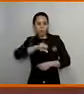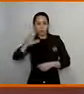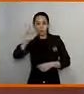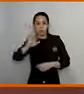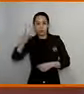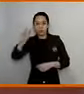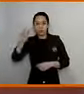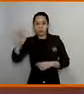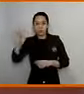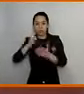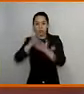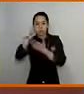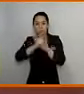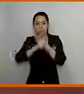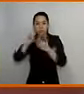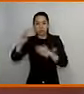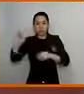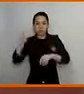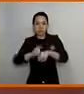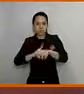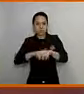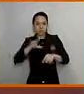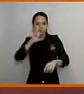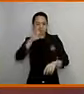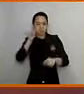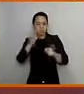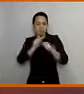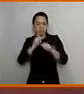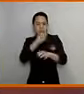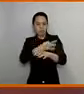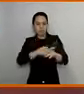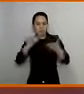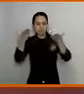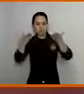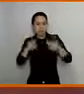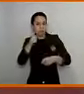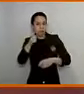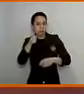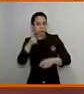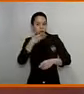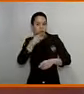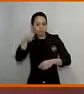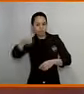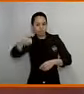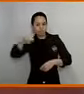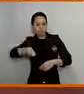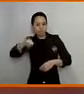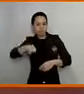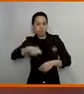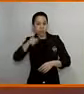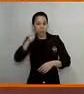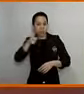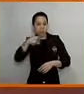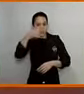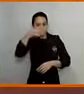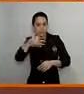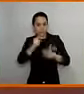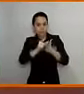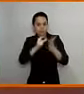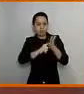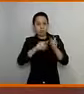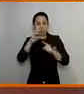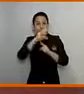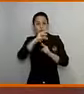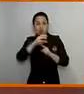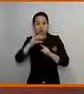De julio del año 2020, cuando son las 3:00 de la tarde. Le damos la bienvenida a nuestro notario, quien nos acompaña para dar fe de la legalidad de cada